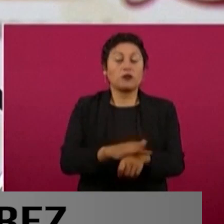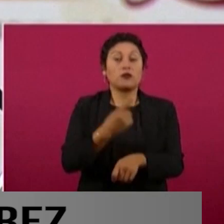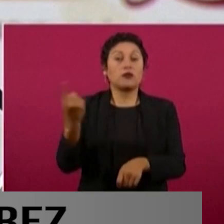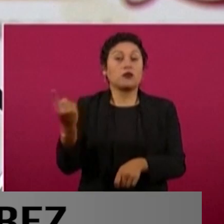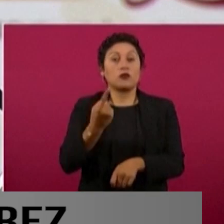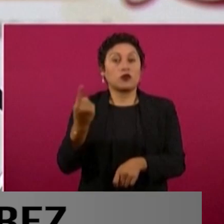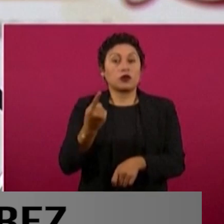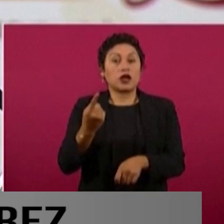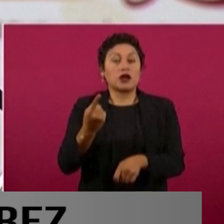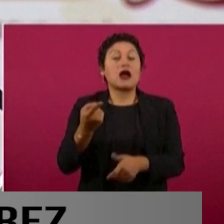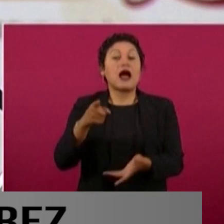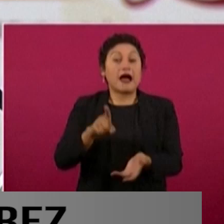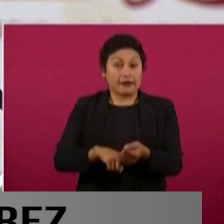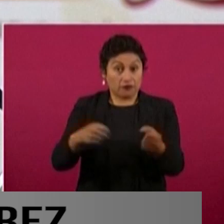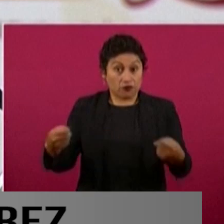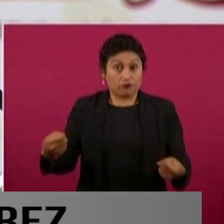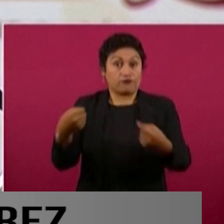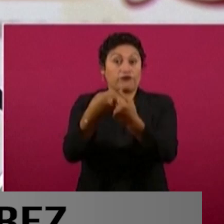la población